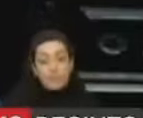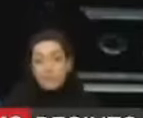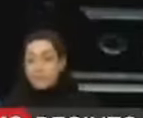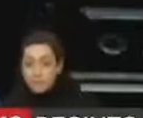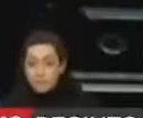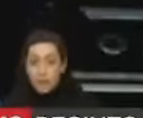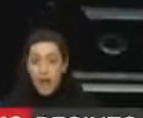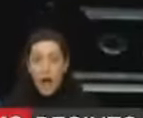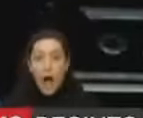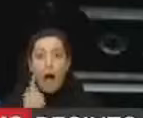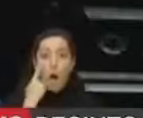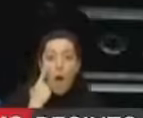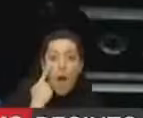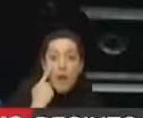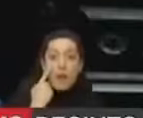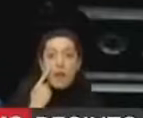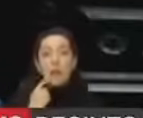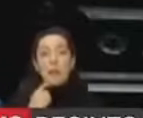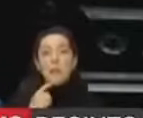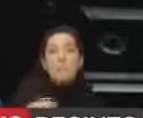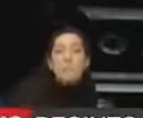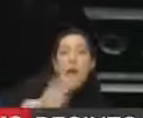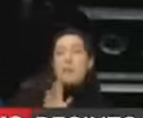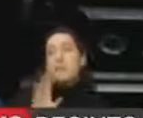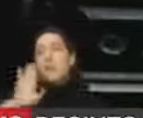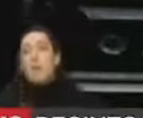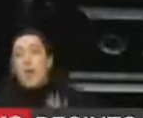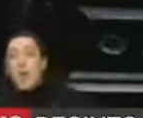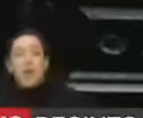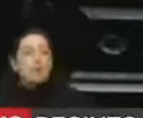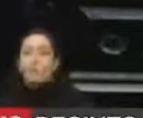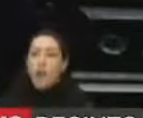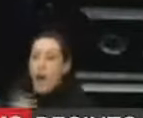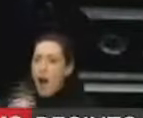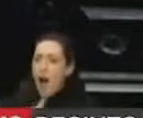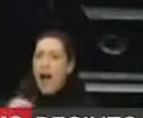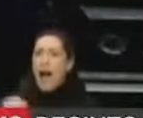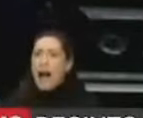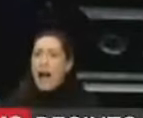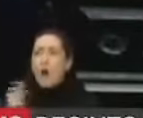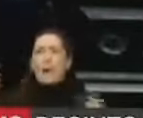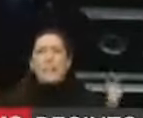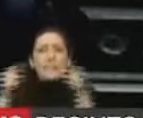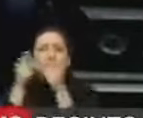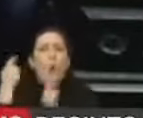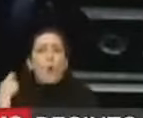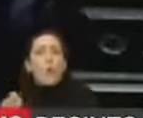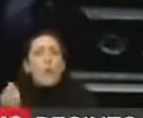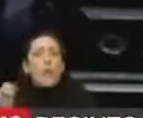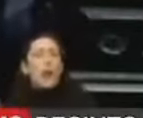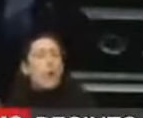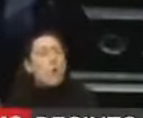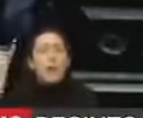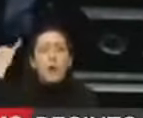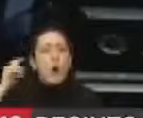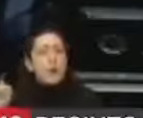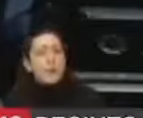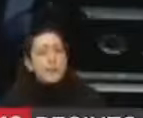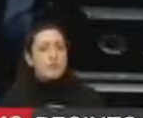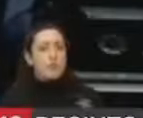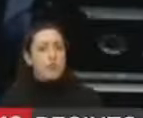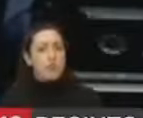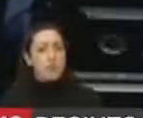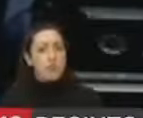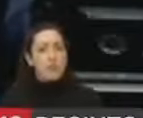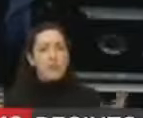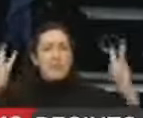que reincorporaron 18. ¿Y cómo no voy a tener bronca? Nunca salí a la calle, pero me tocó el bolsillo.